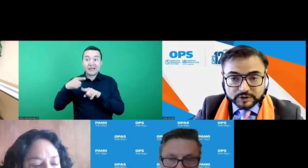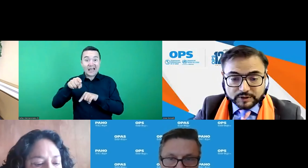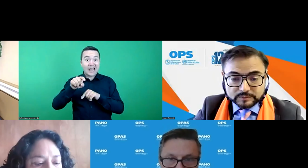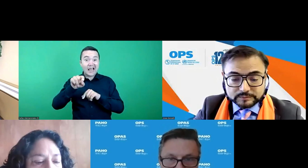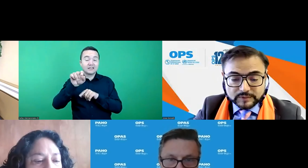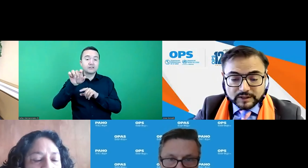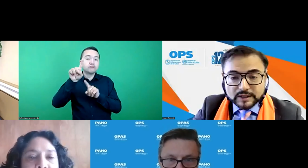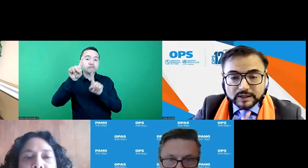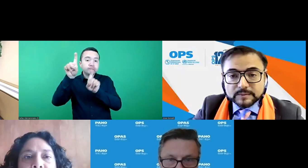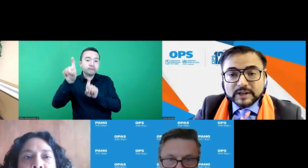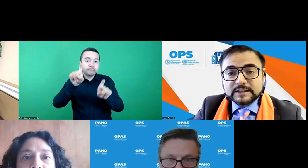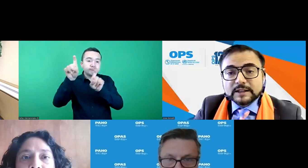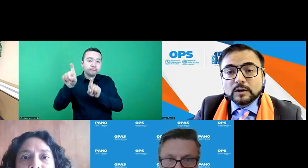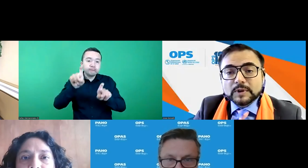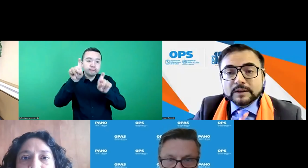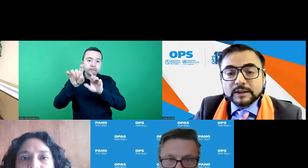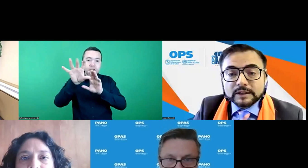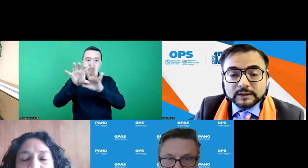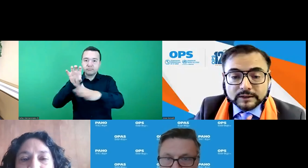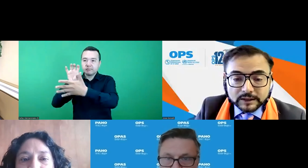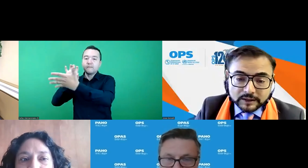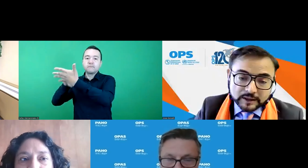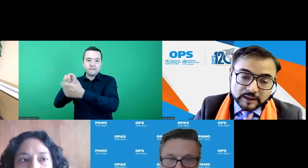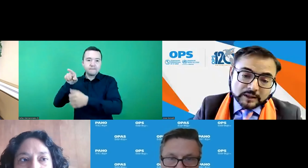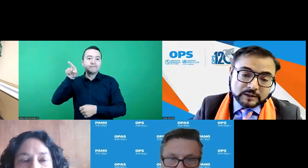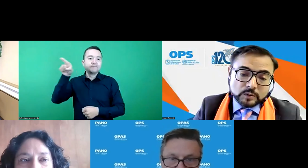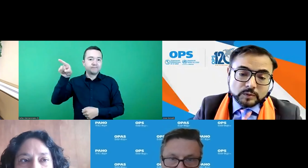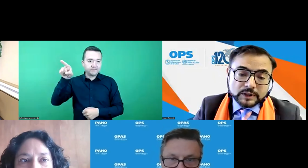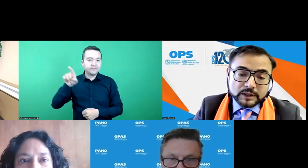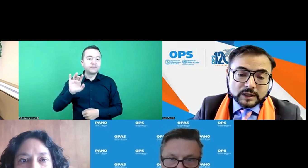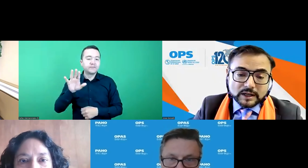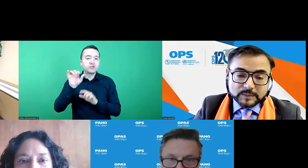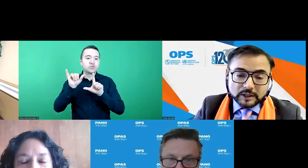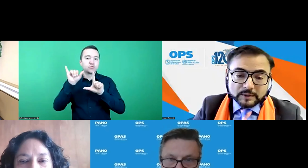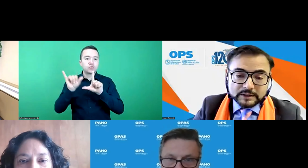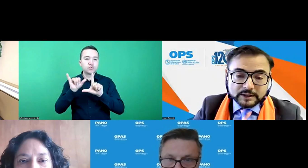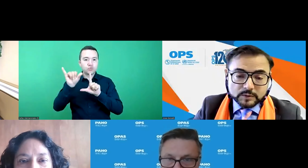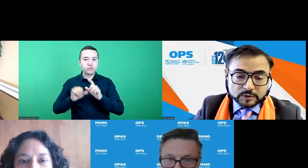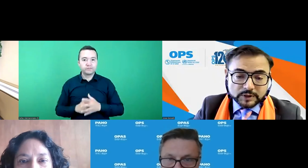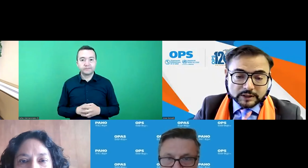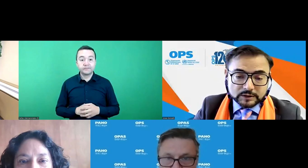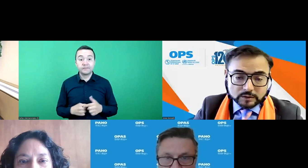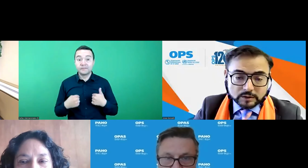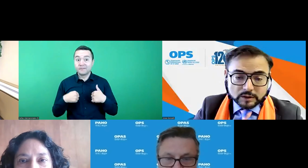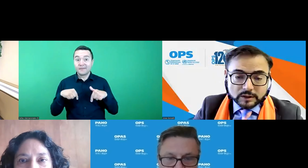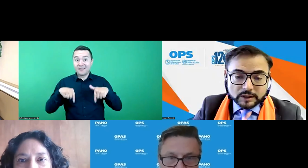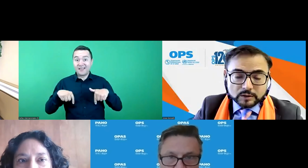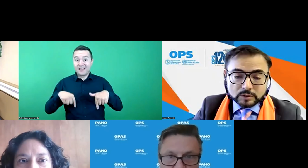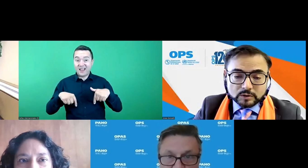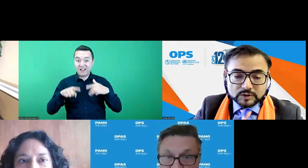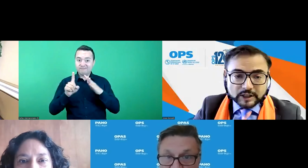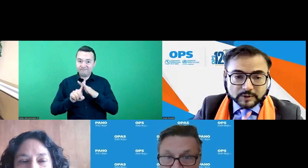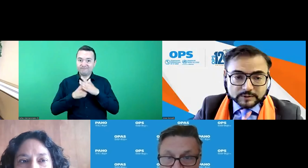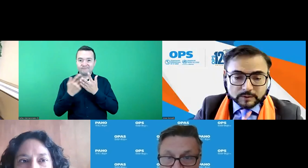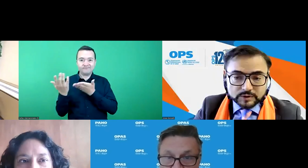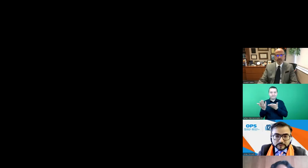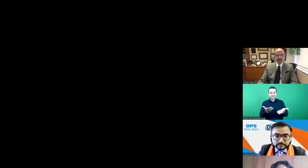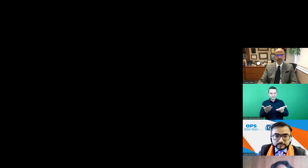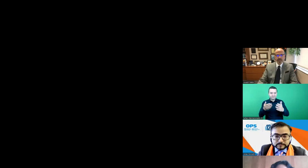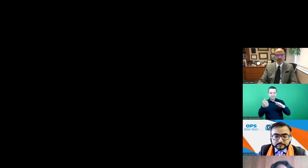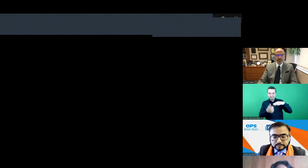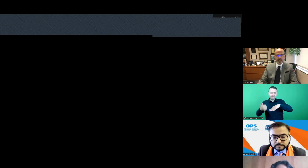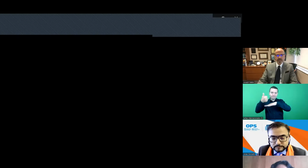referencia posterior. Sin más, tengo el placer de introducir las palabras de nuestro director, el doctor Jarbas